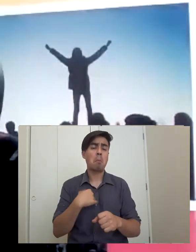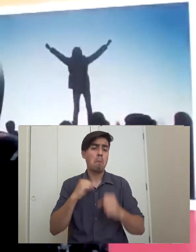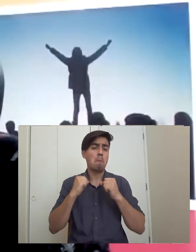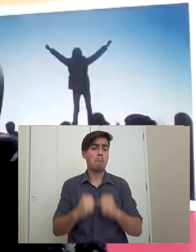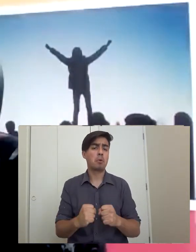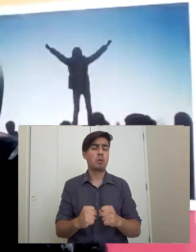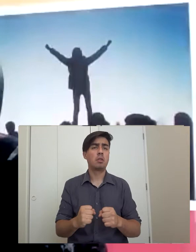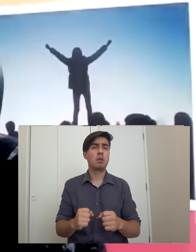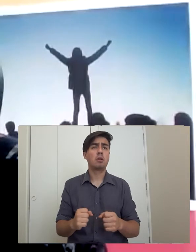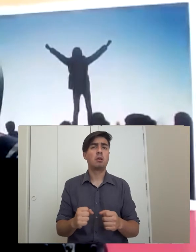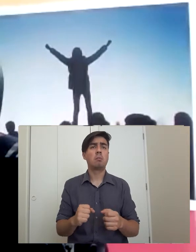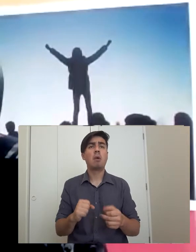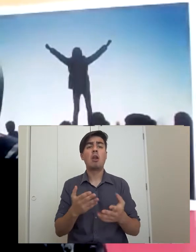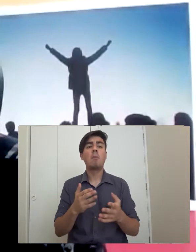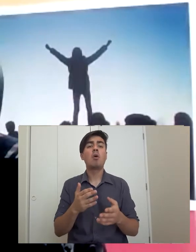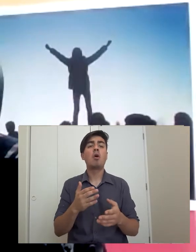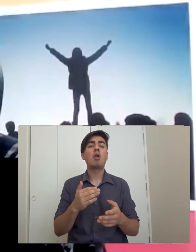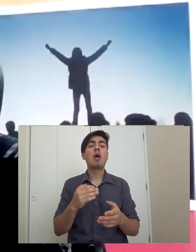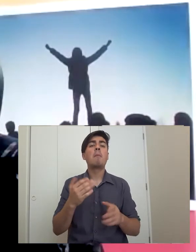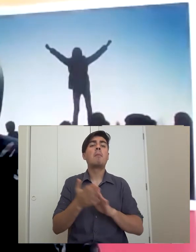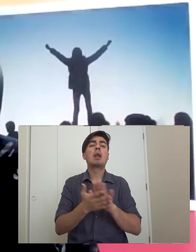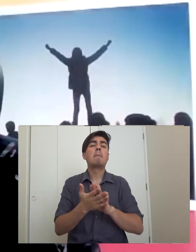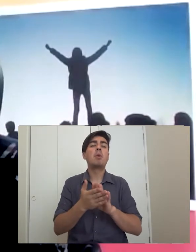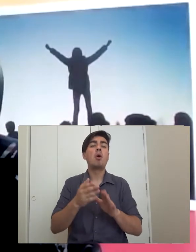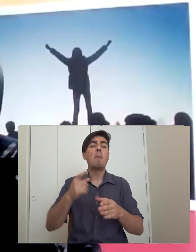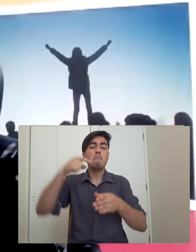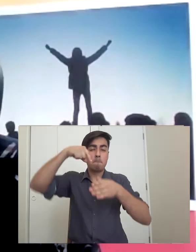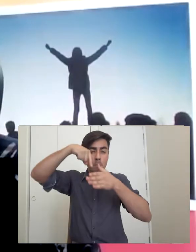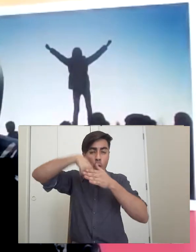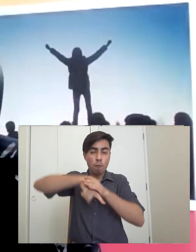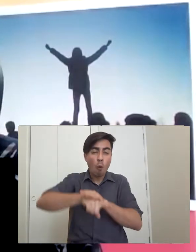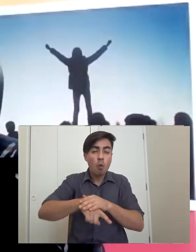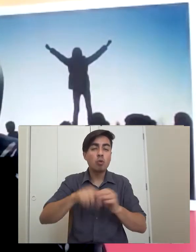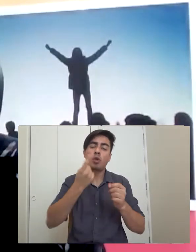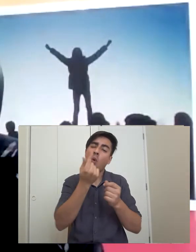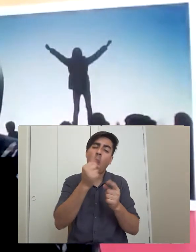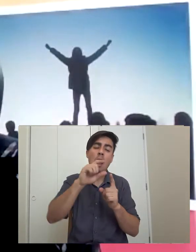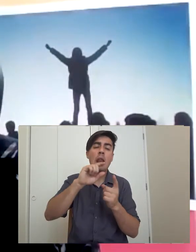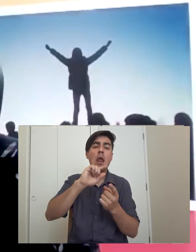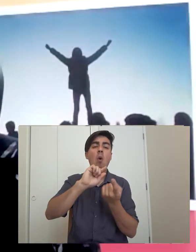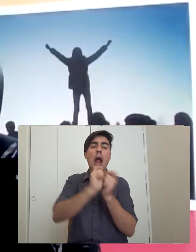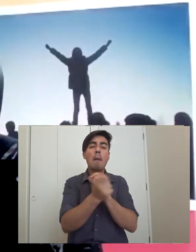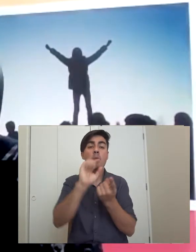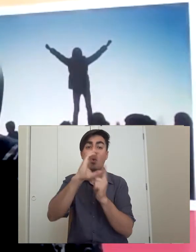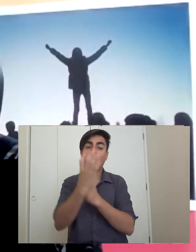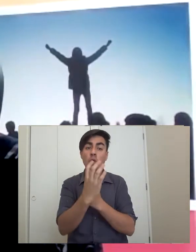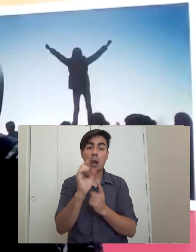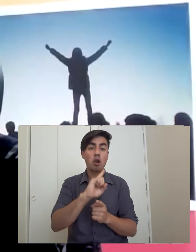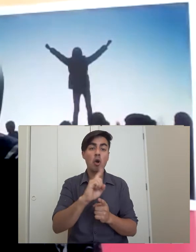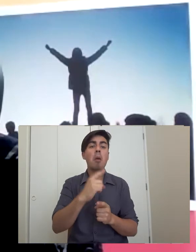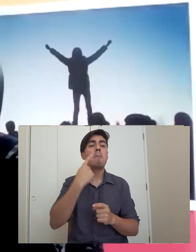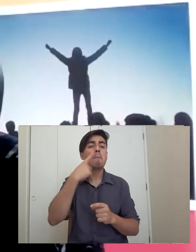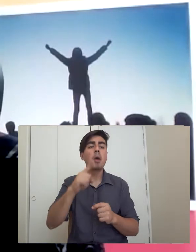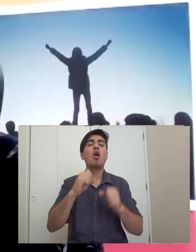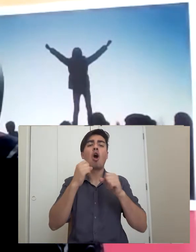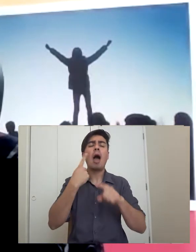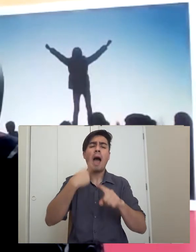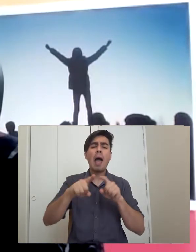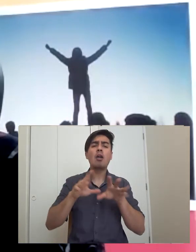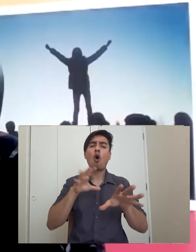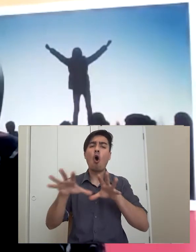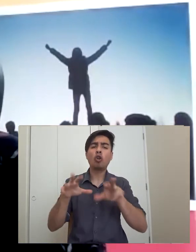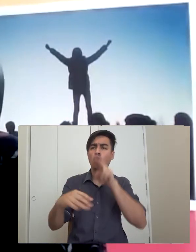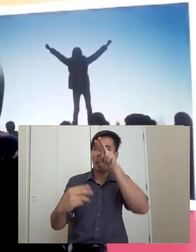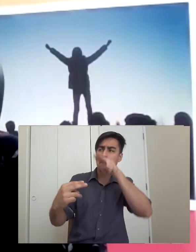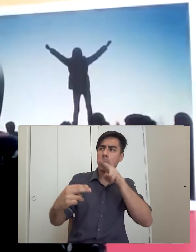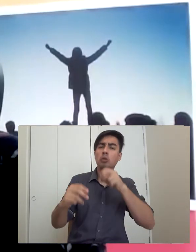podríamos, quizás no es tan profundo como un cambio cultural, pero se ha visto cambios en ciertos aspectos.